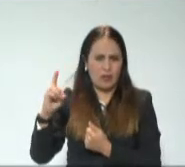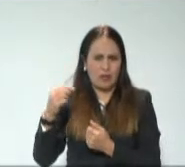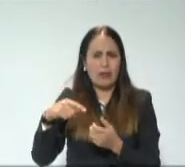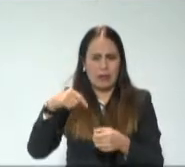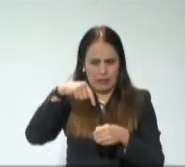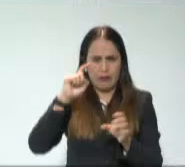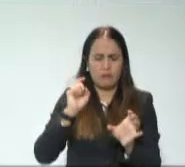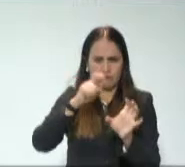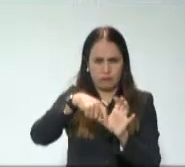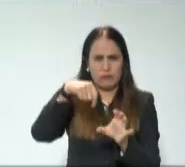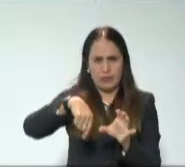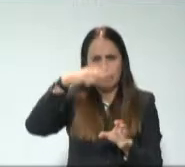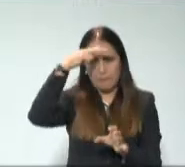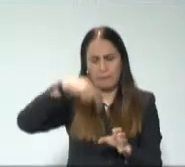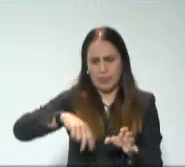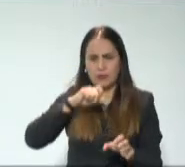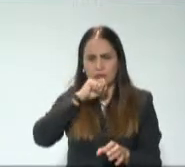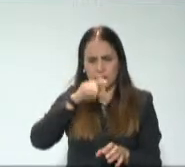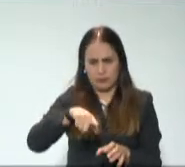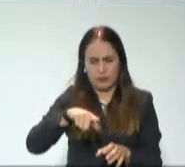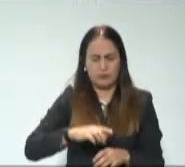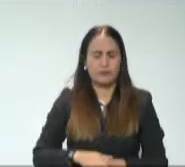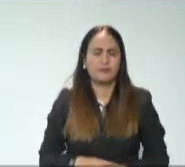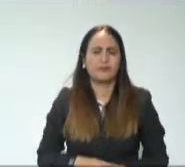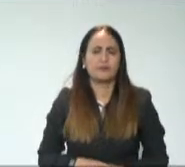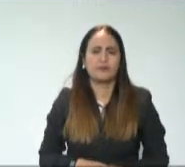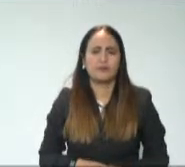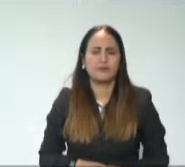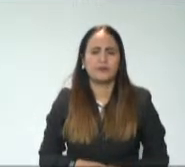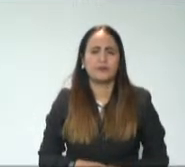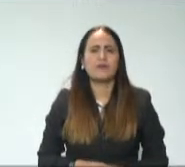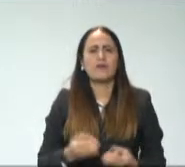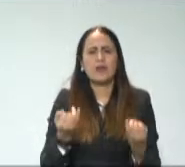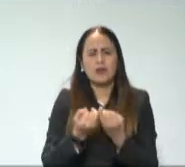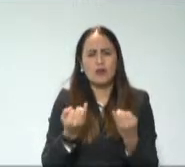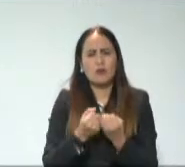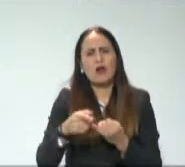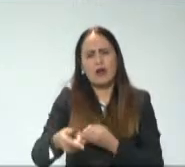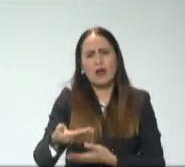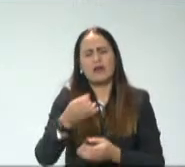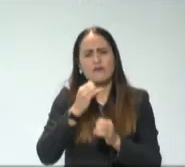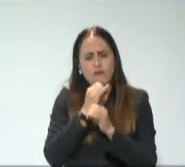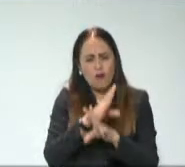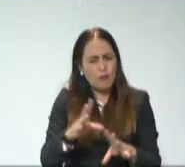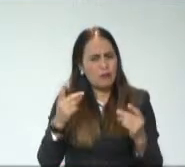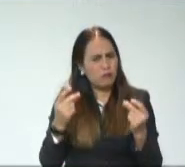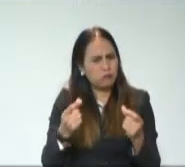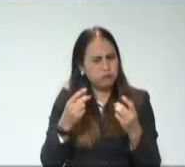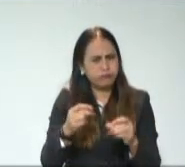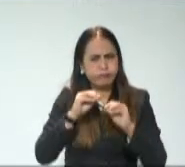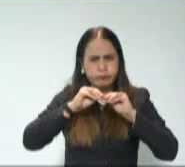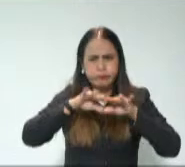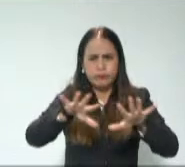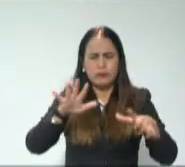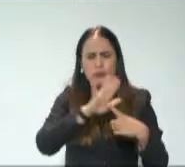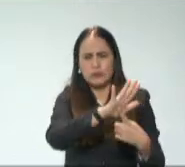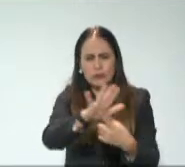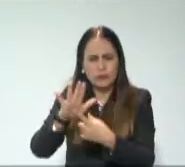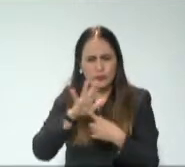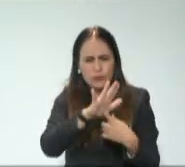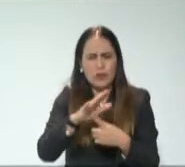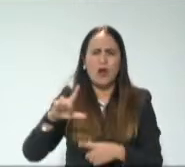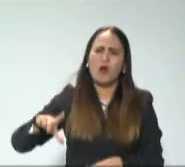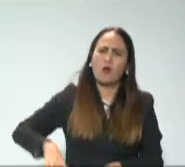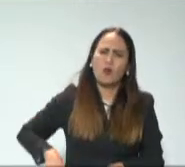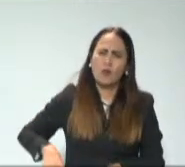México ahora Para apoyar y soportar la transparencia proactiva y la apertura del sector público los